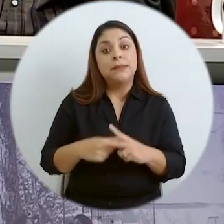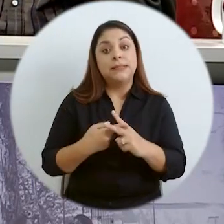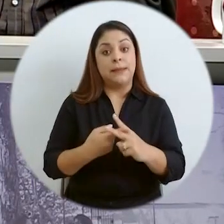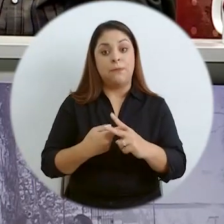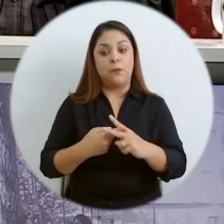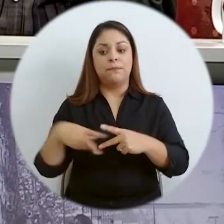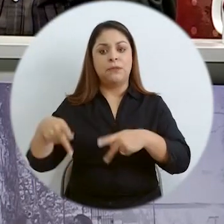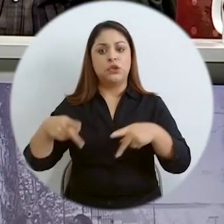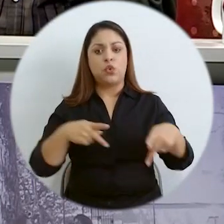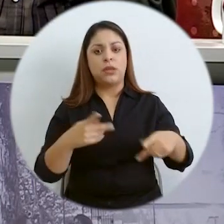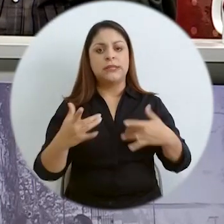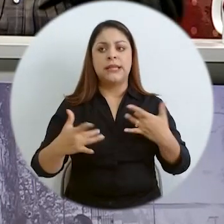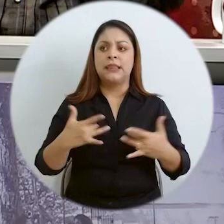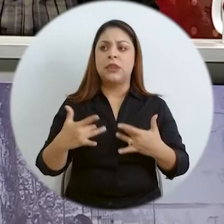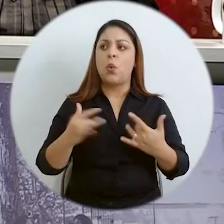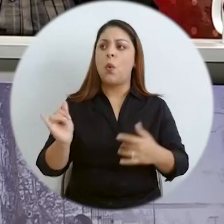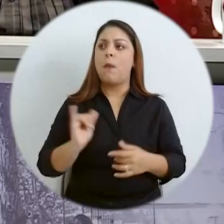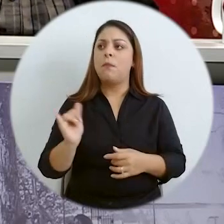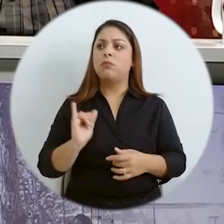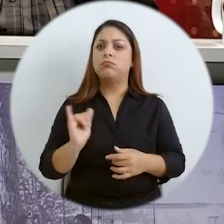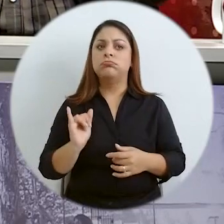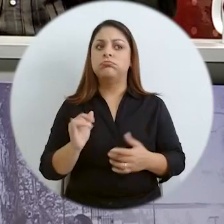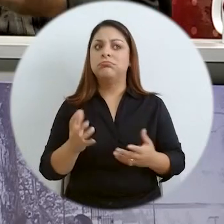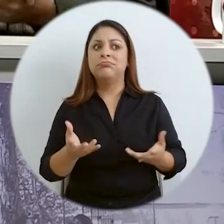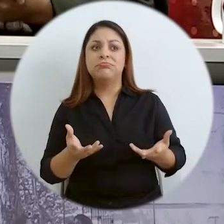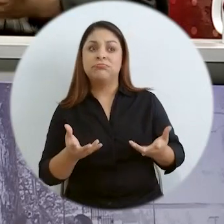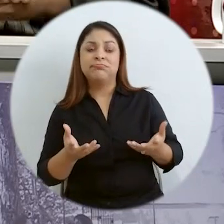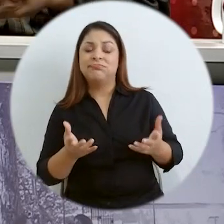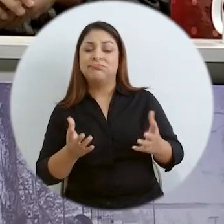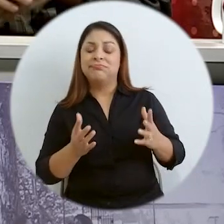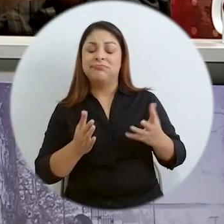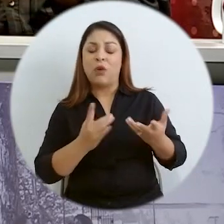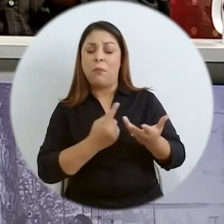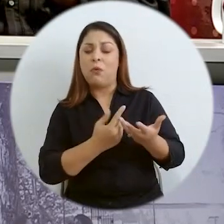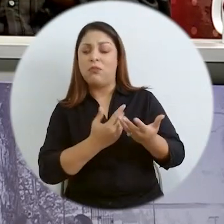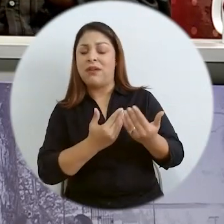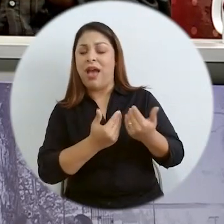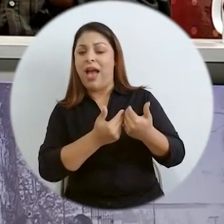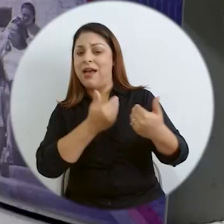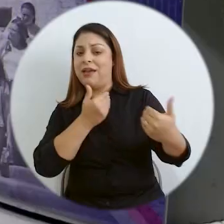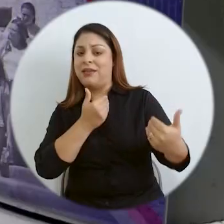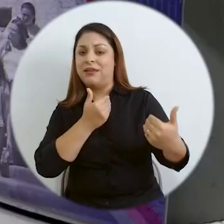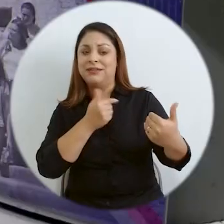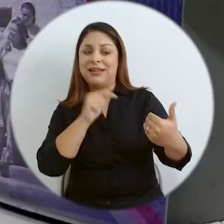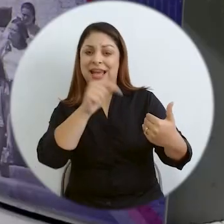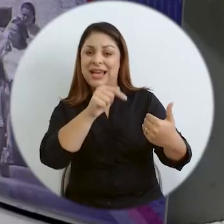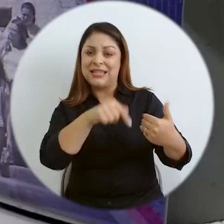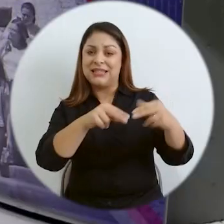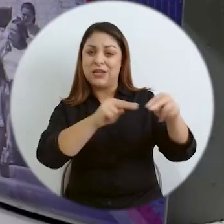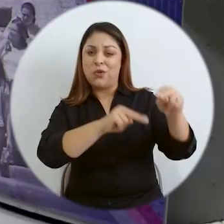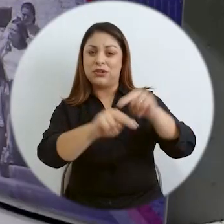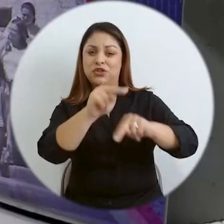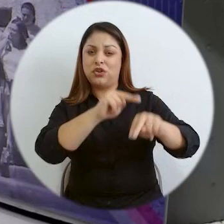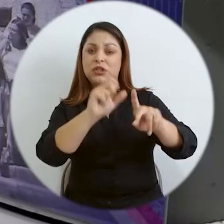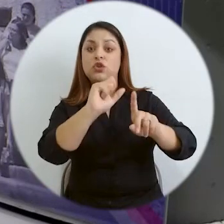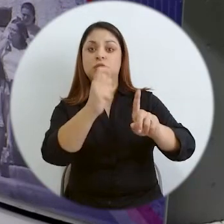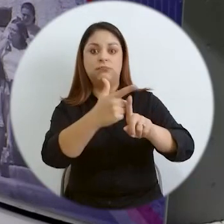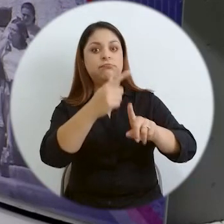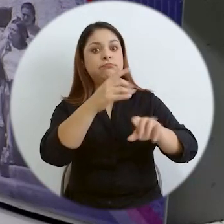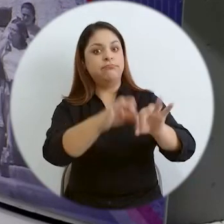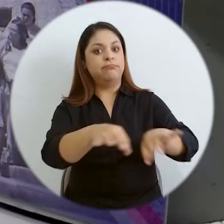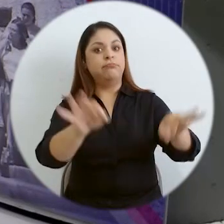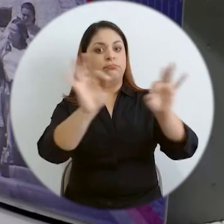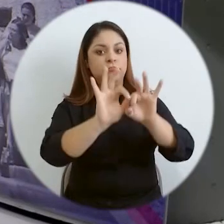se siente pues como que ajena a ese tipo de negociaciones sociales que son tan